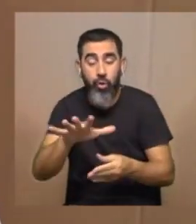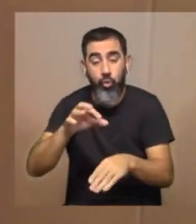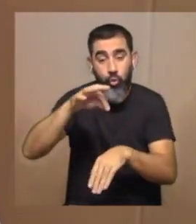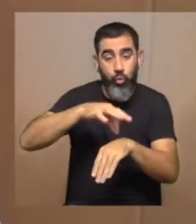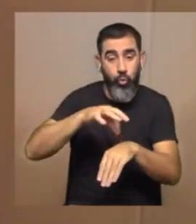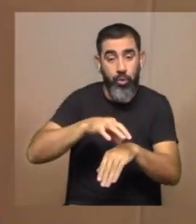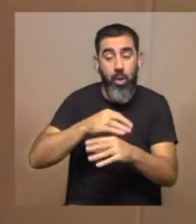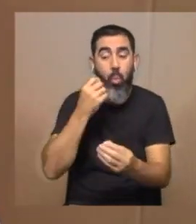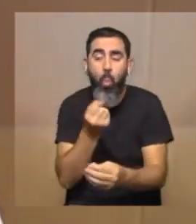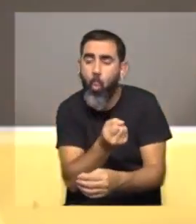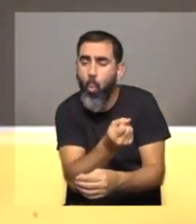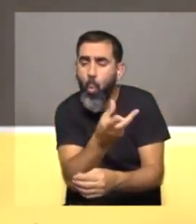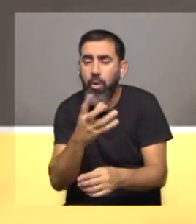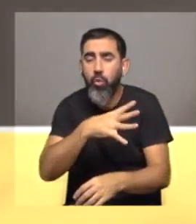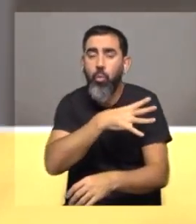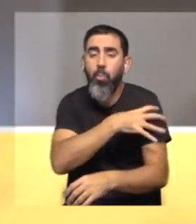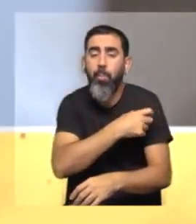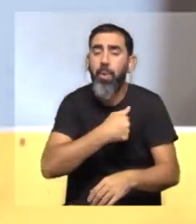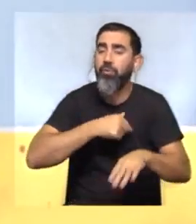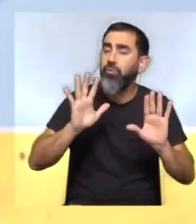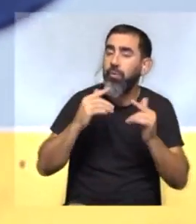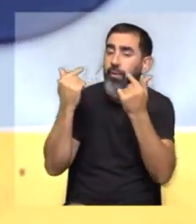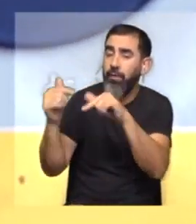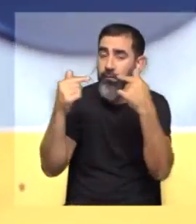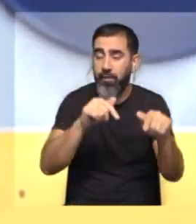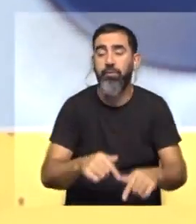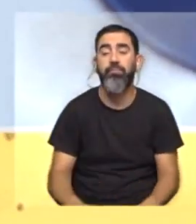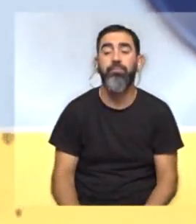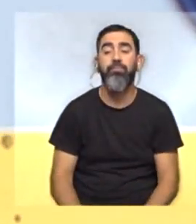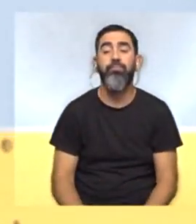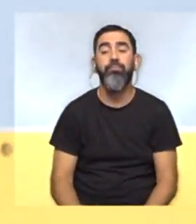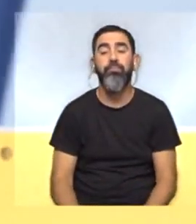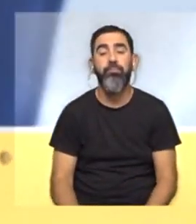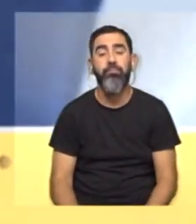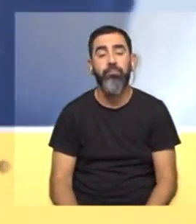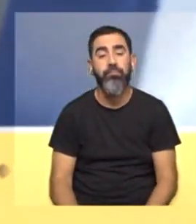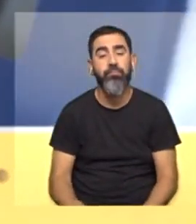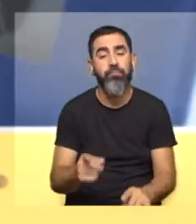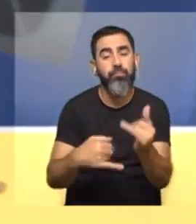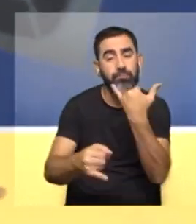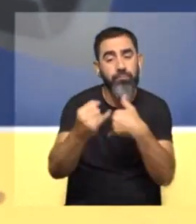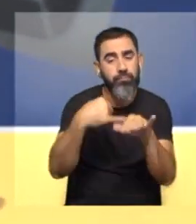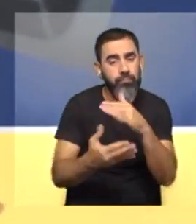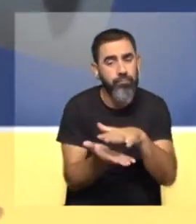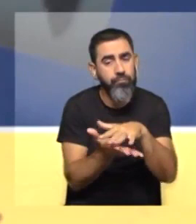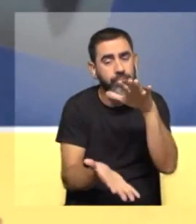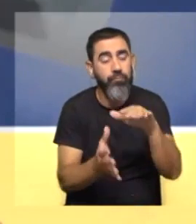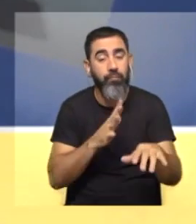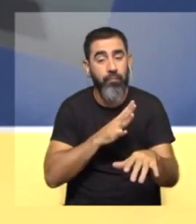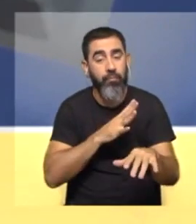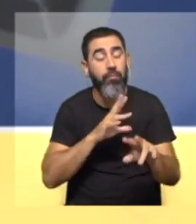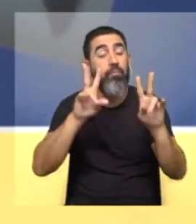asistidos y ver cuántos de ellos son hipertensos. Ahí está. Y en esa recopilación de información que, como tú decías, tiene por un lado